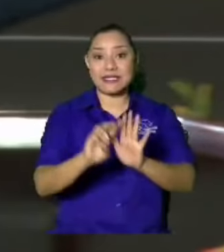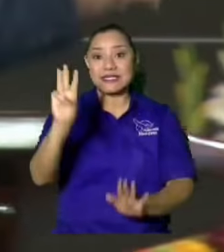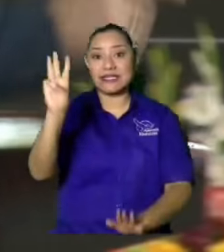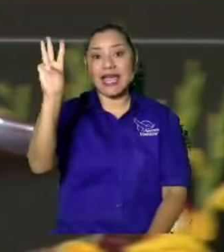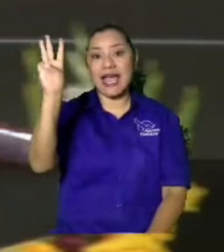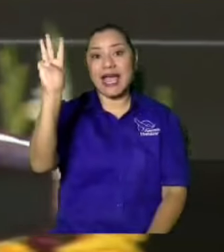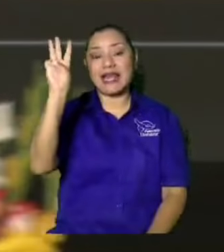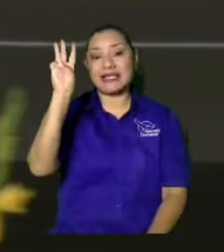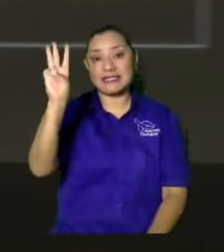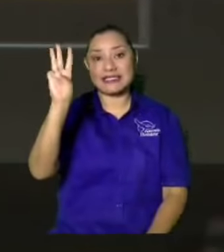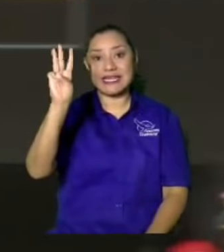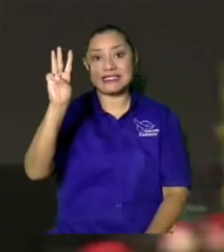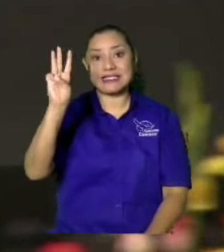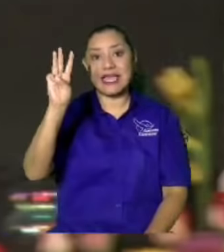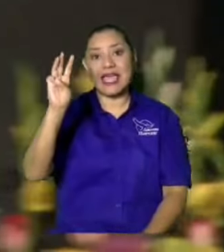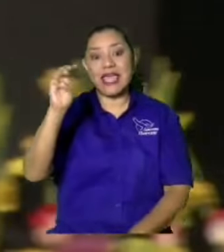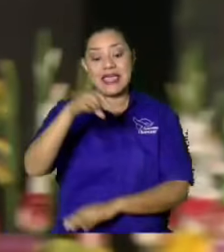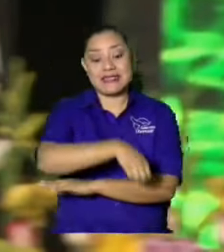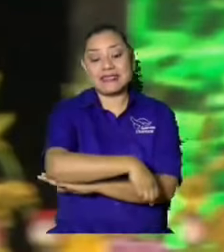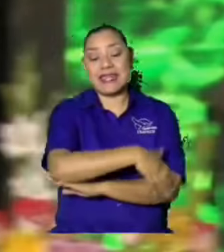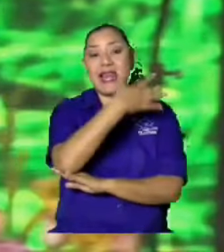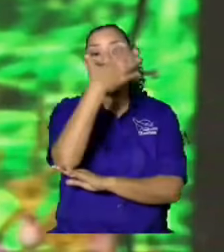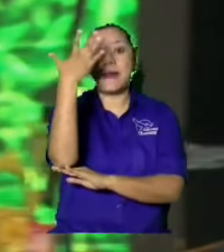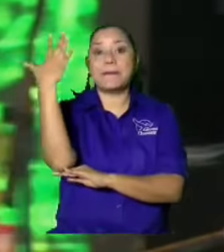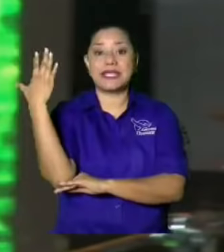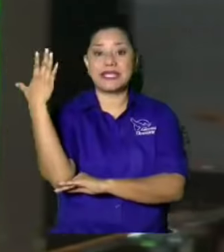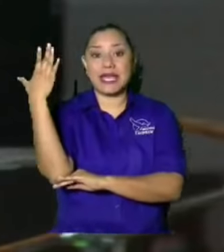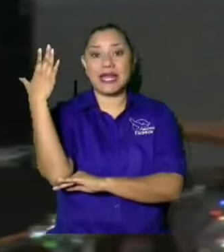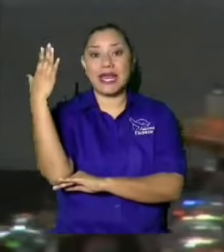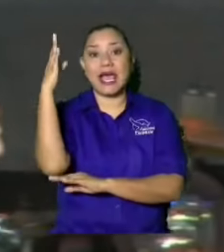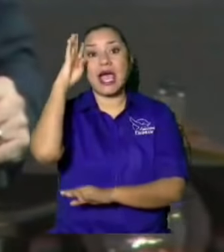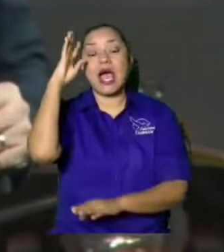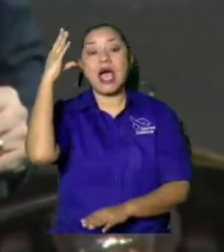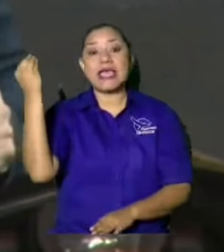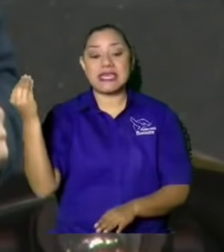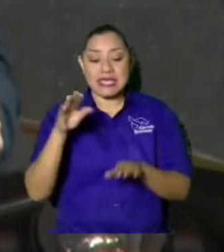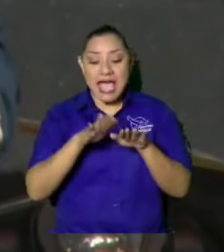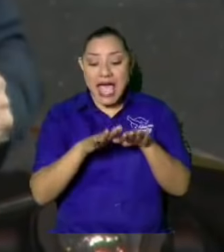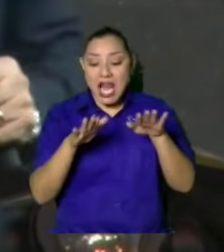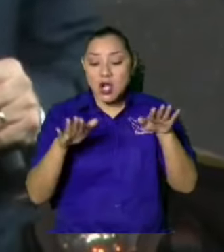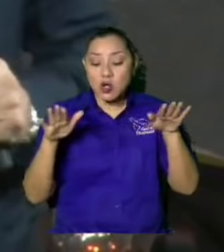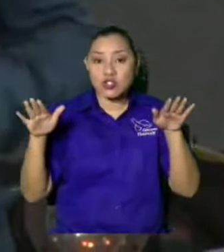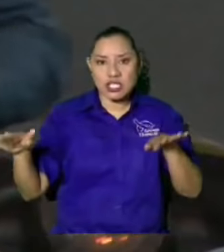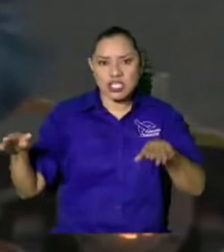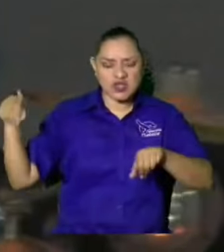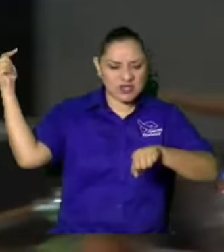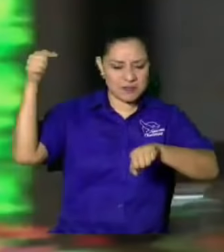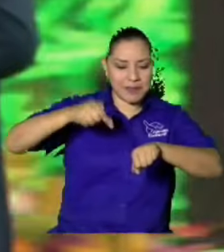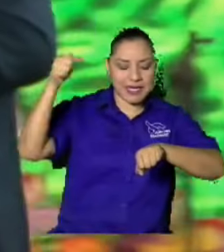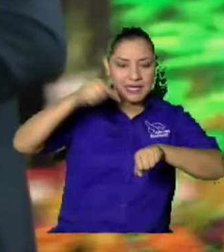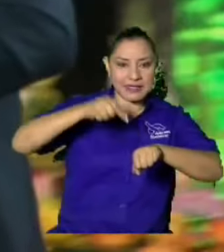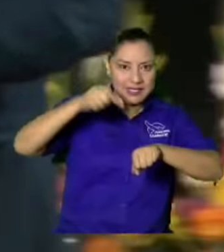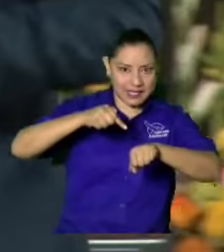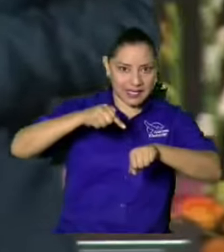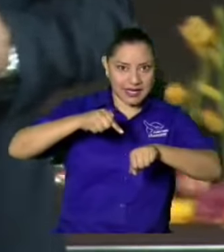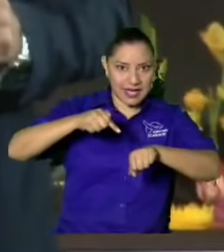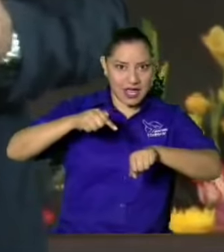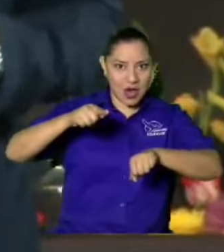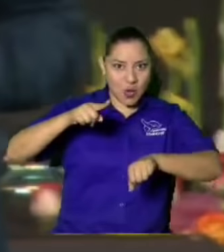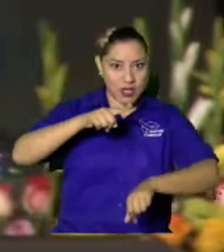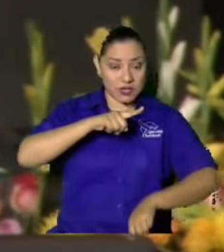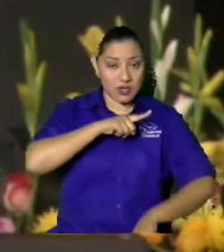queriendo atacar a nuestros hijos. Porque él sabe muy bien que a esa edad, o a esa, hermano, cuando nuestro